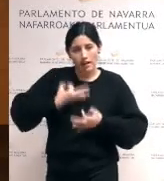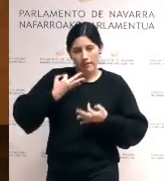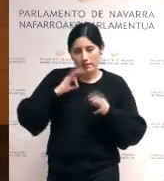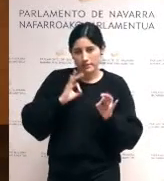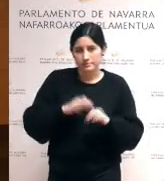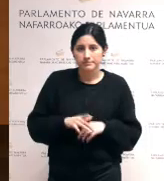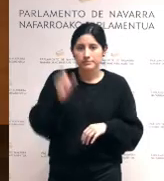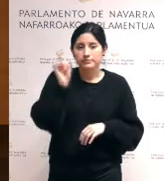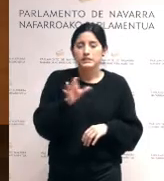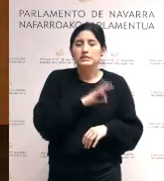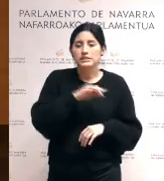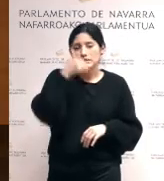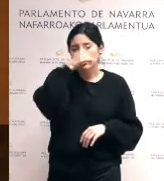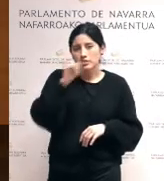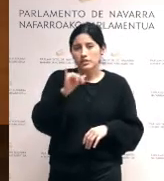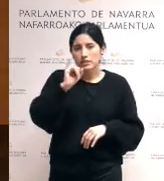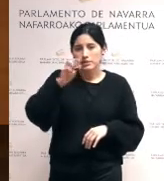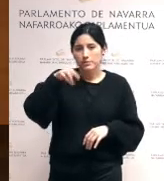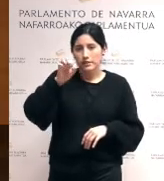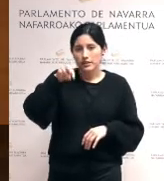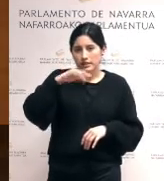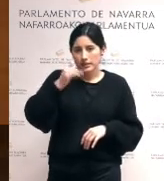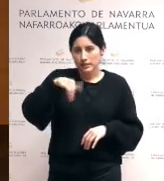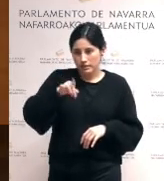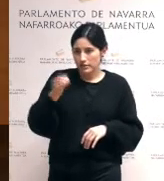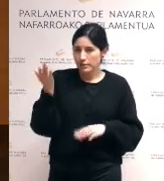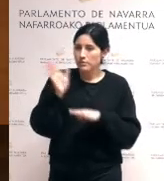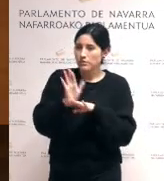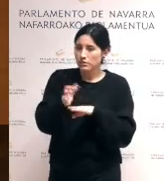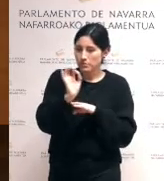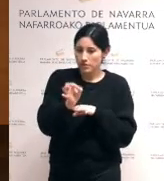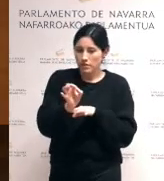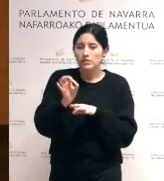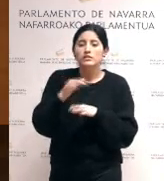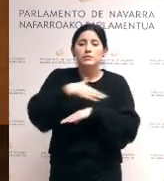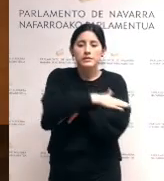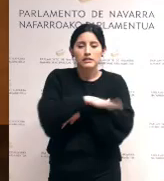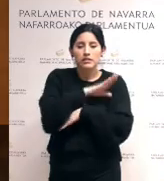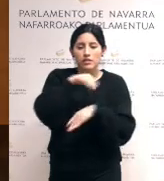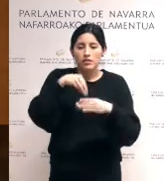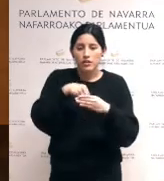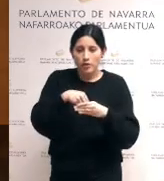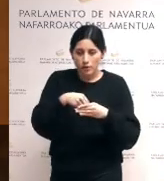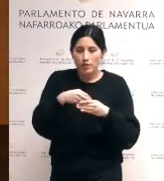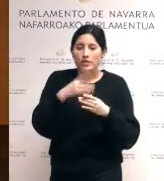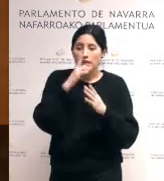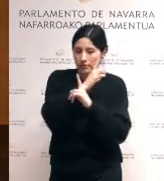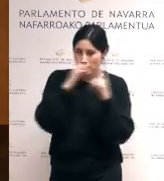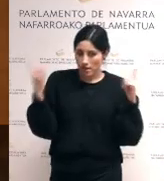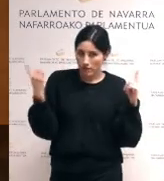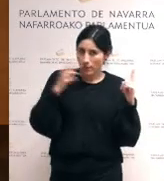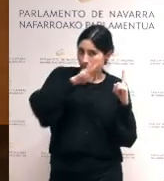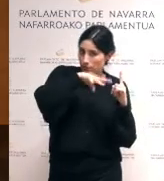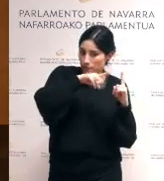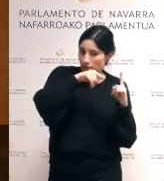Jiménez les ha ofrecido los últimos datos del balance de criminalidad del Ministerio del Interior, los del primer trimestre de 2024. La criminalidad sube